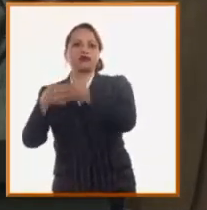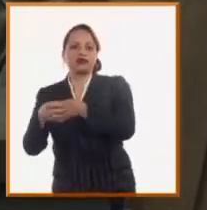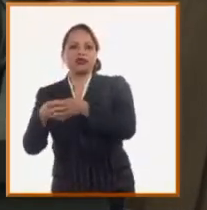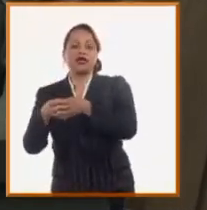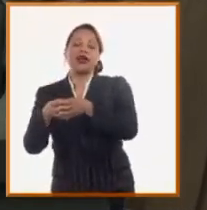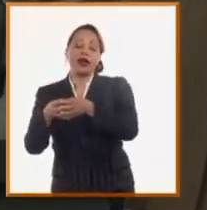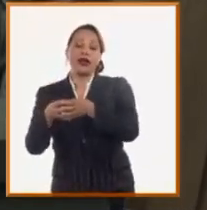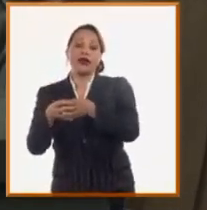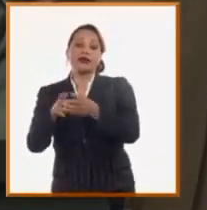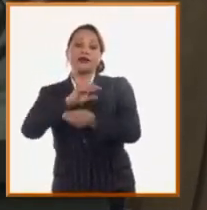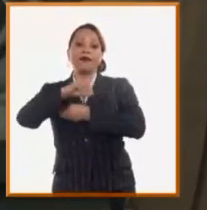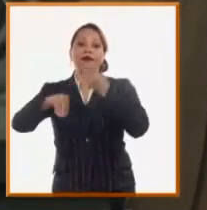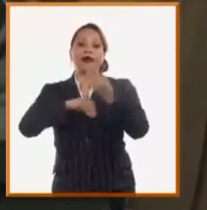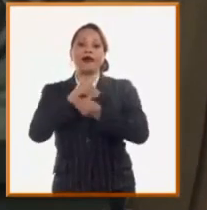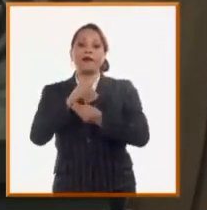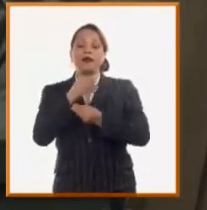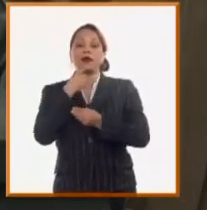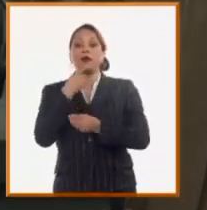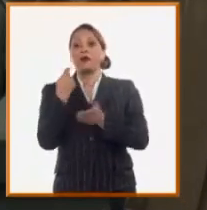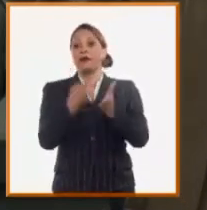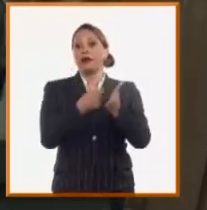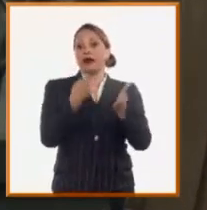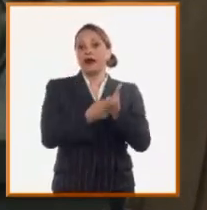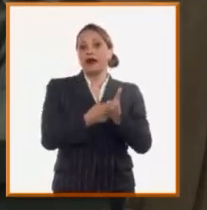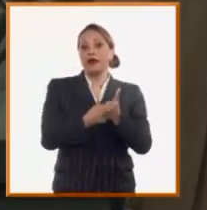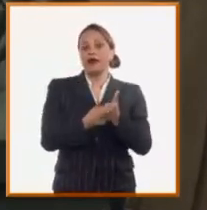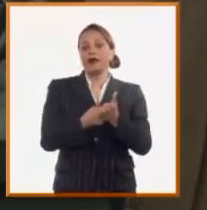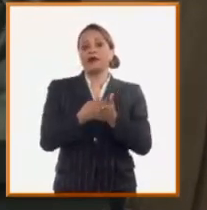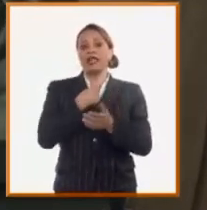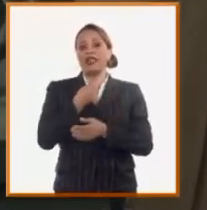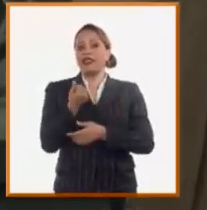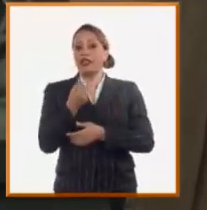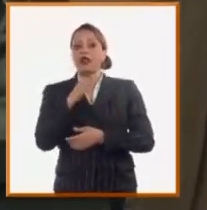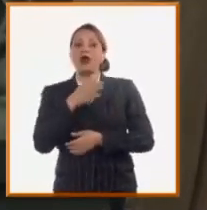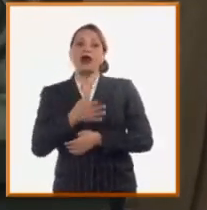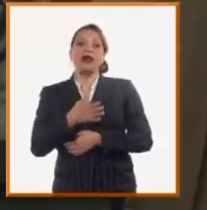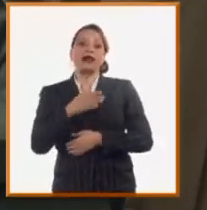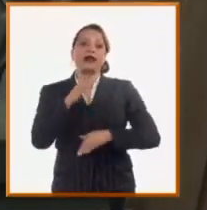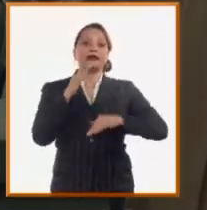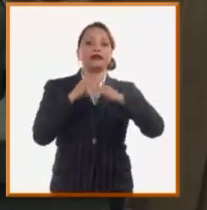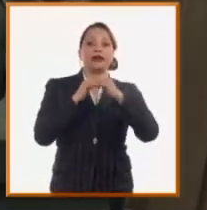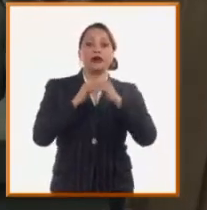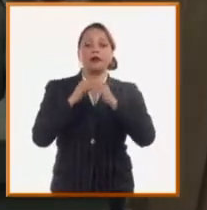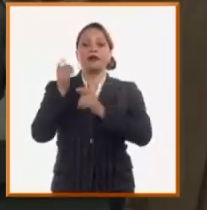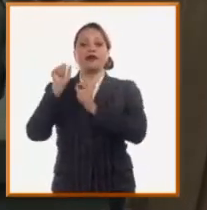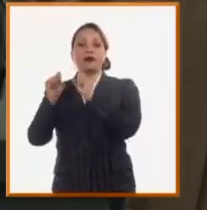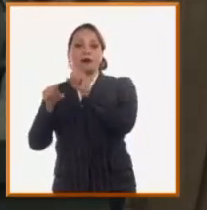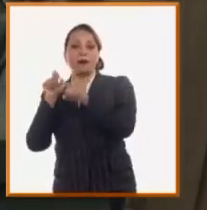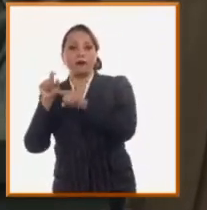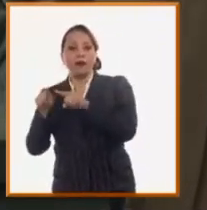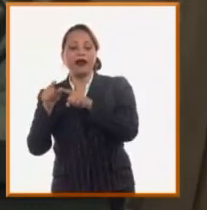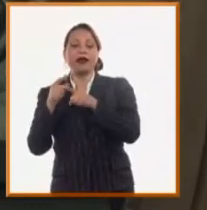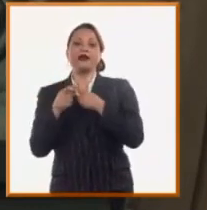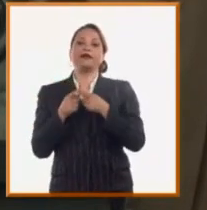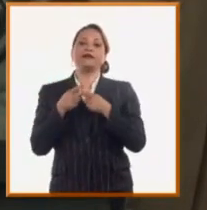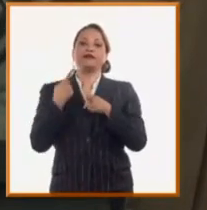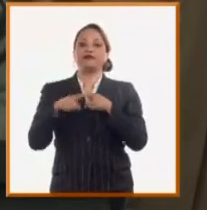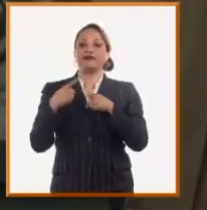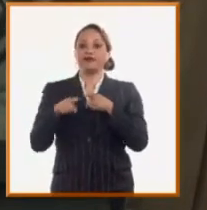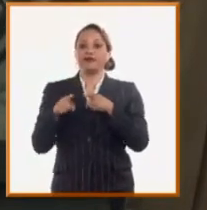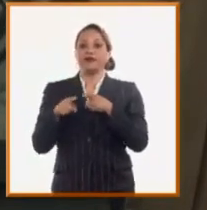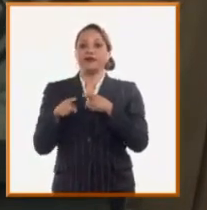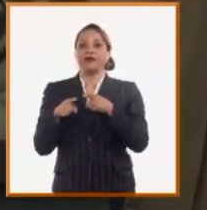dinero para hacer inversiones, nos daba dinero para hacer importaciones que nos permitían